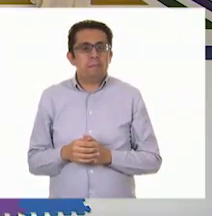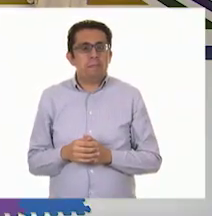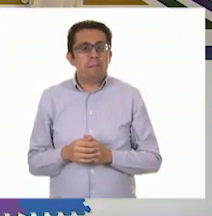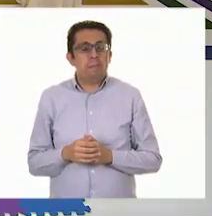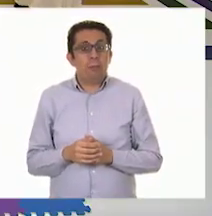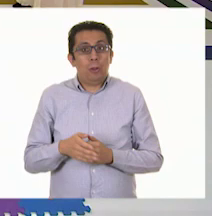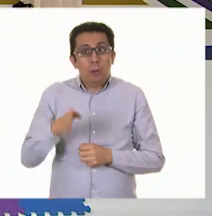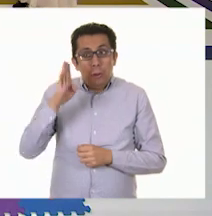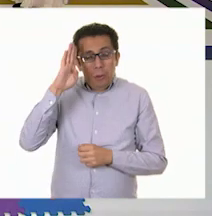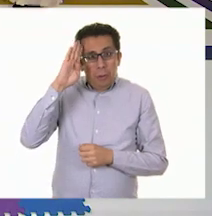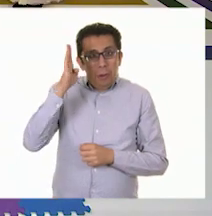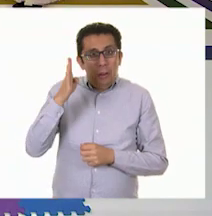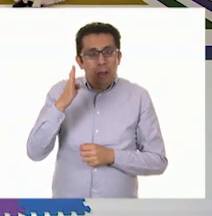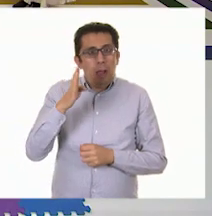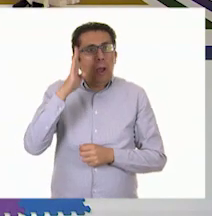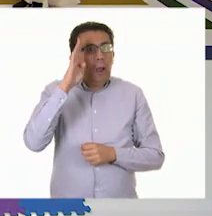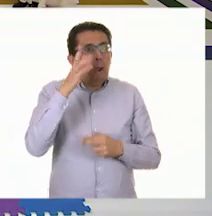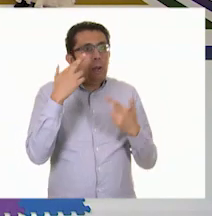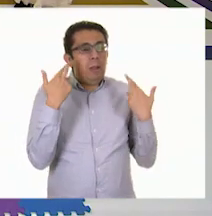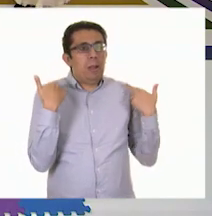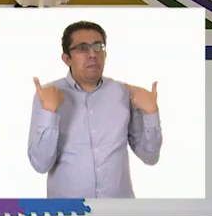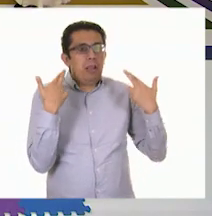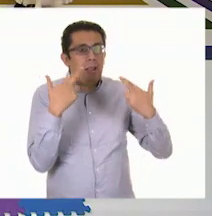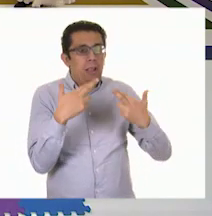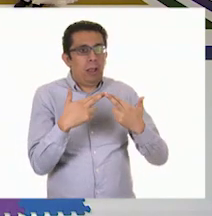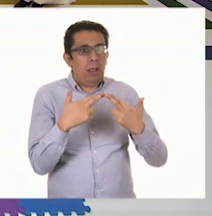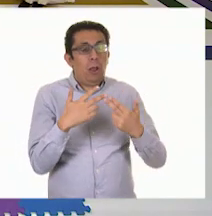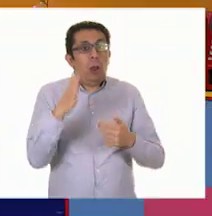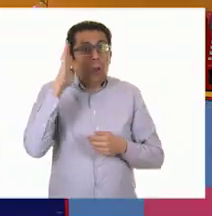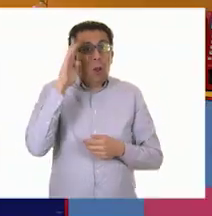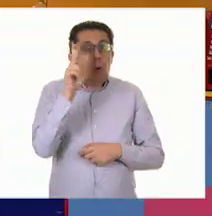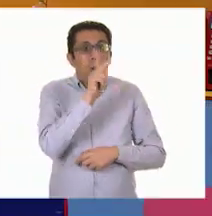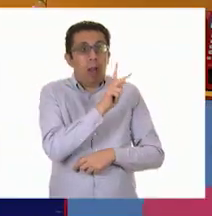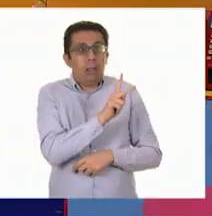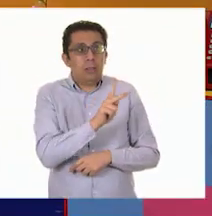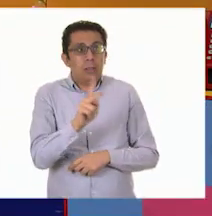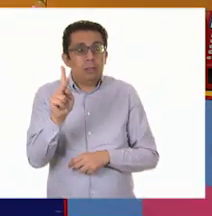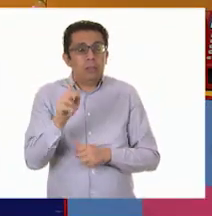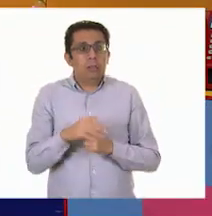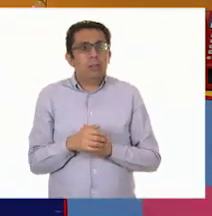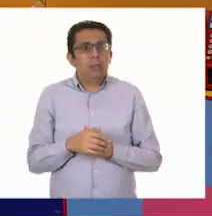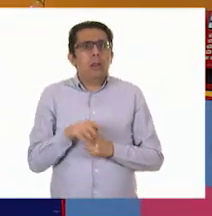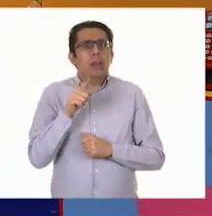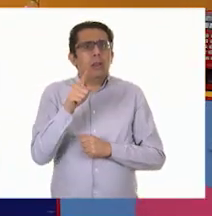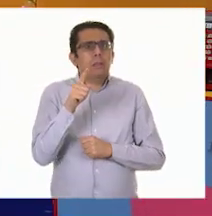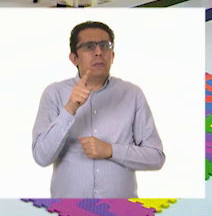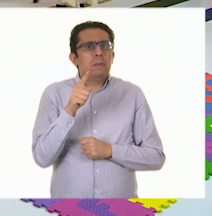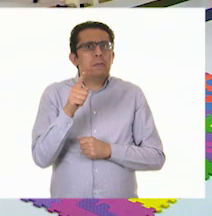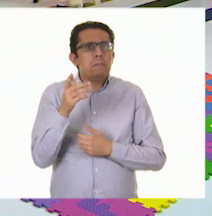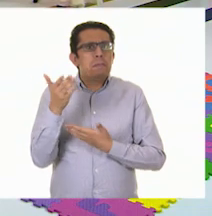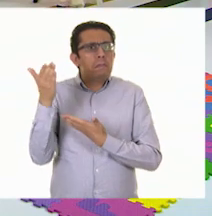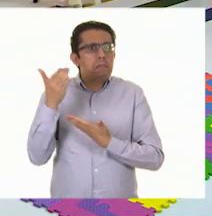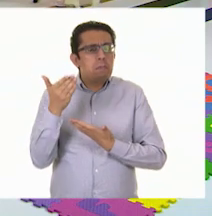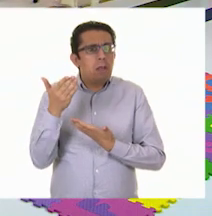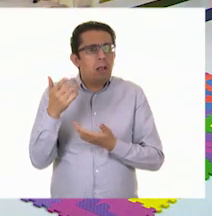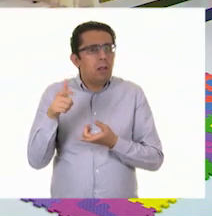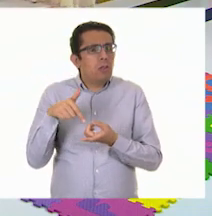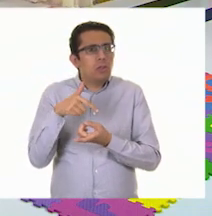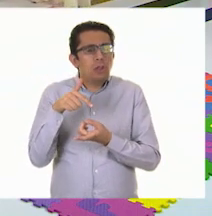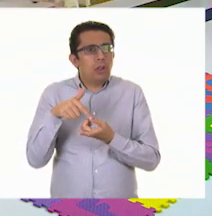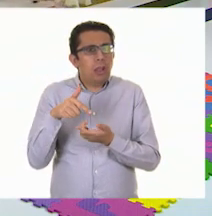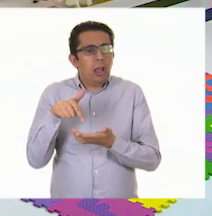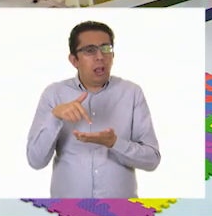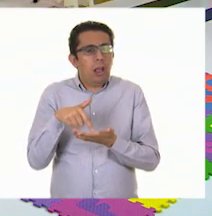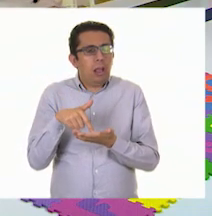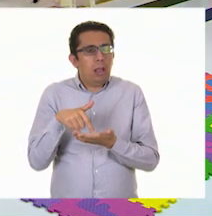Hola, Zaira. Hola, maestra. Y hola a todos. Oye, ¿de dónde nos visitas? Yo vengo de